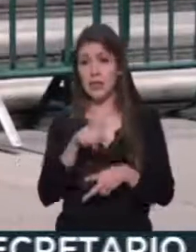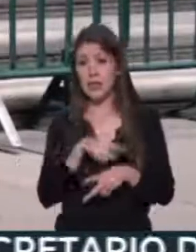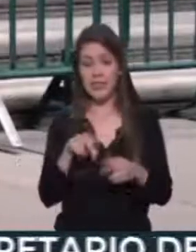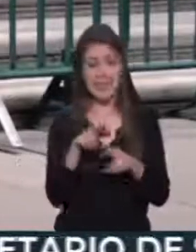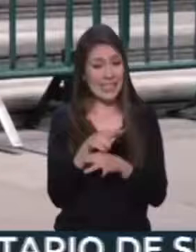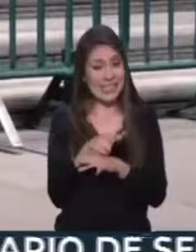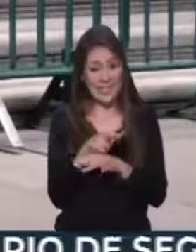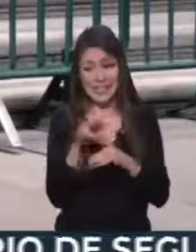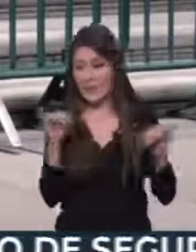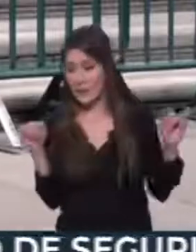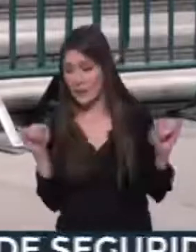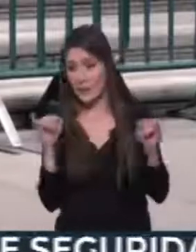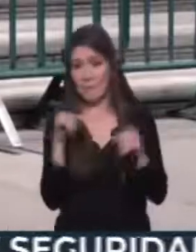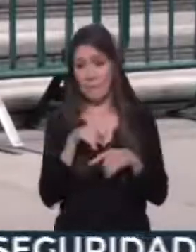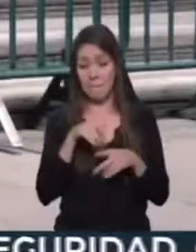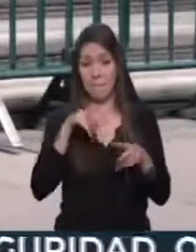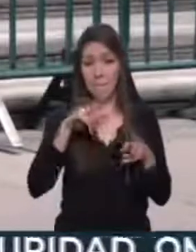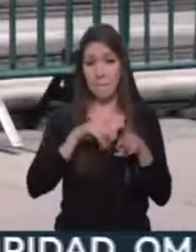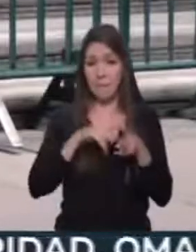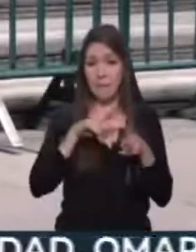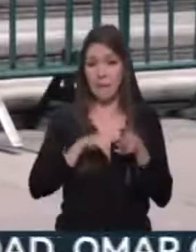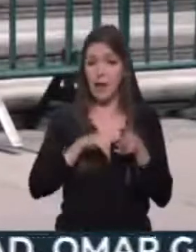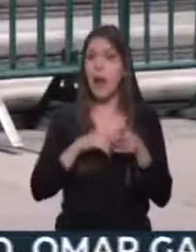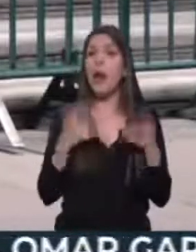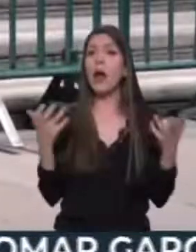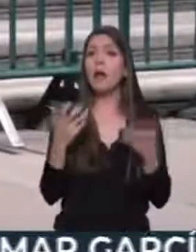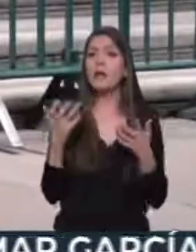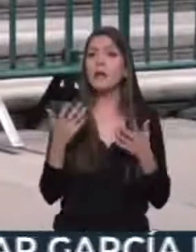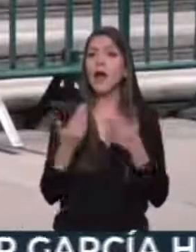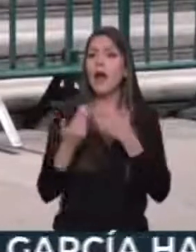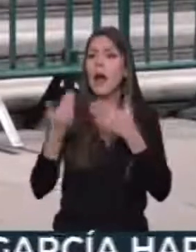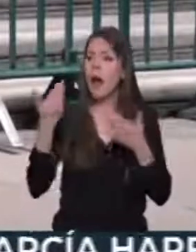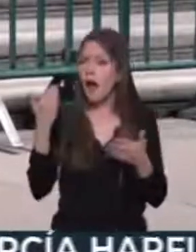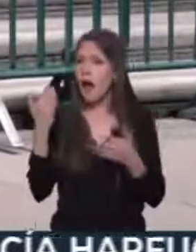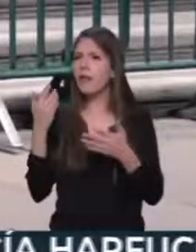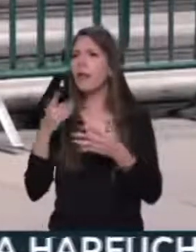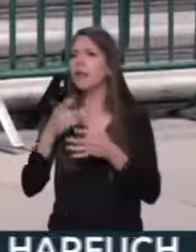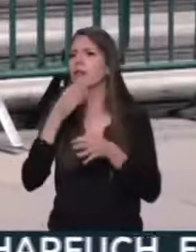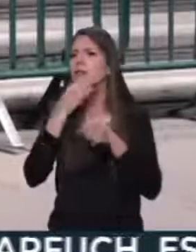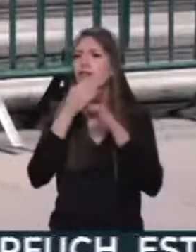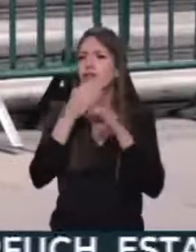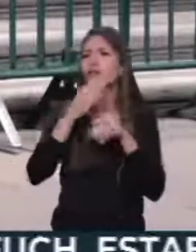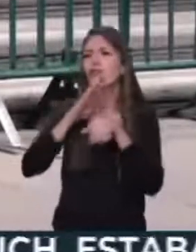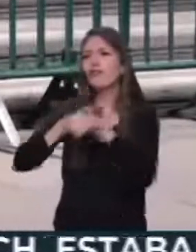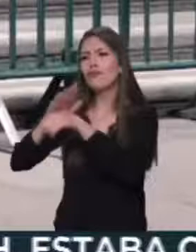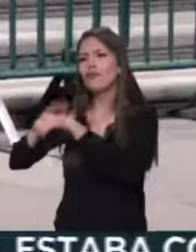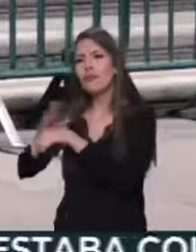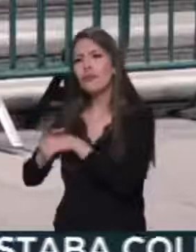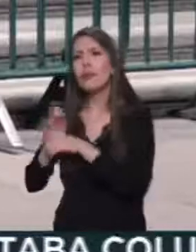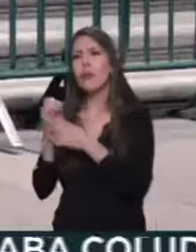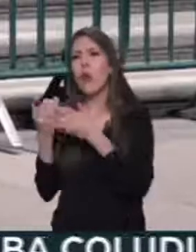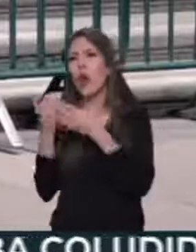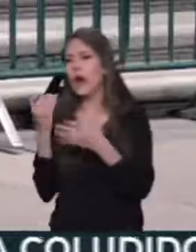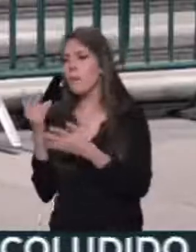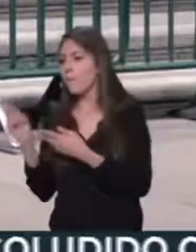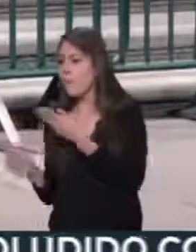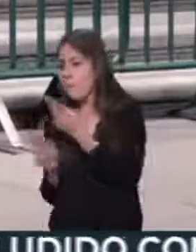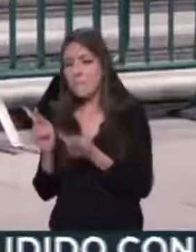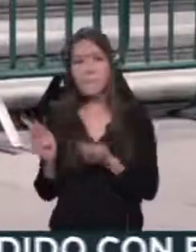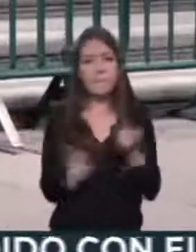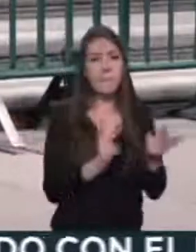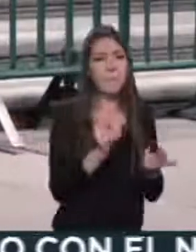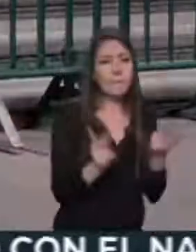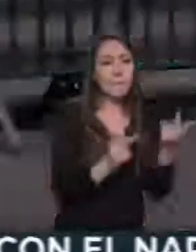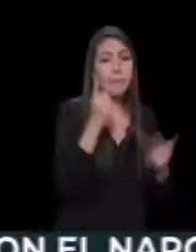uno ha sido con la consulta, ha sido con información, ha sido con la consulta previa, libre, informada para